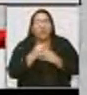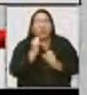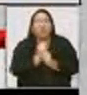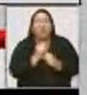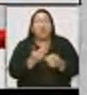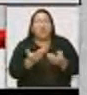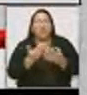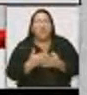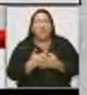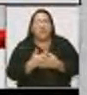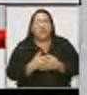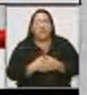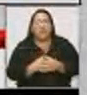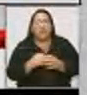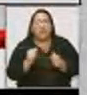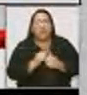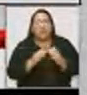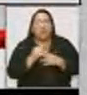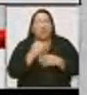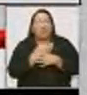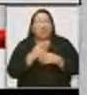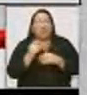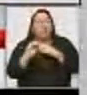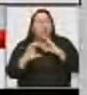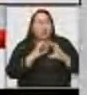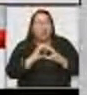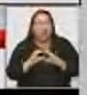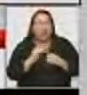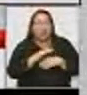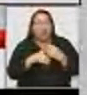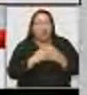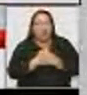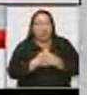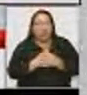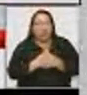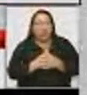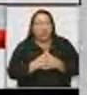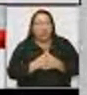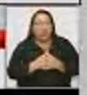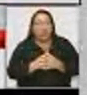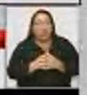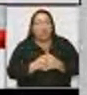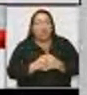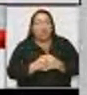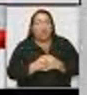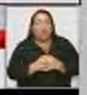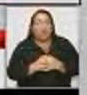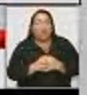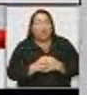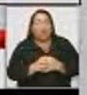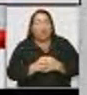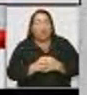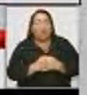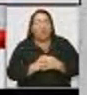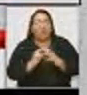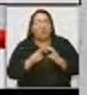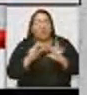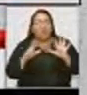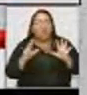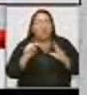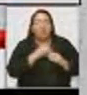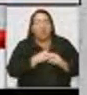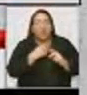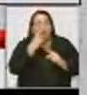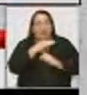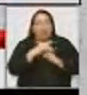procesos. Respecto a los mecanismos de diálogo con la sociedad civil, es importante señalar que en el 2018 el Ministerio